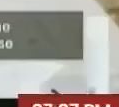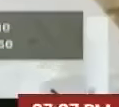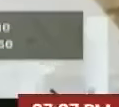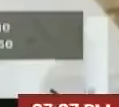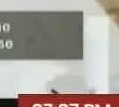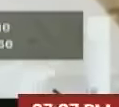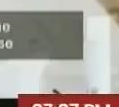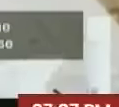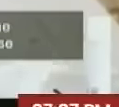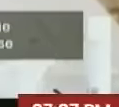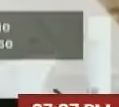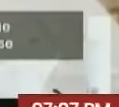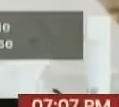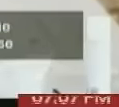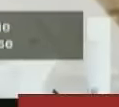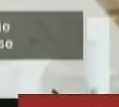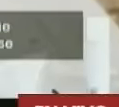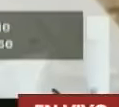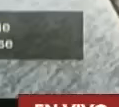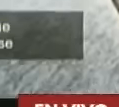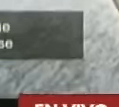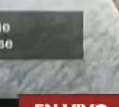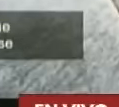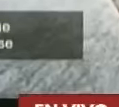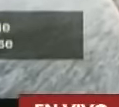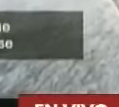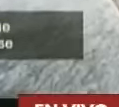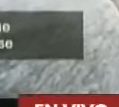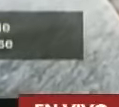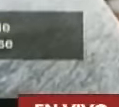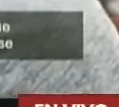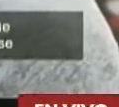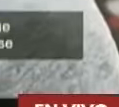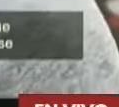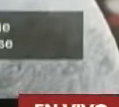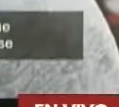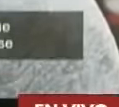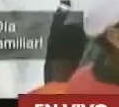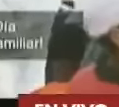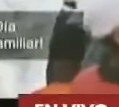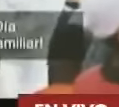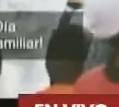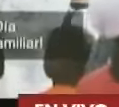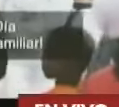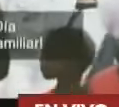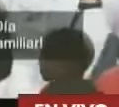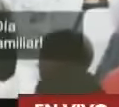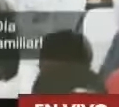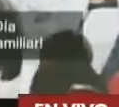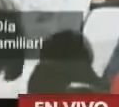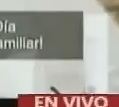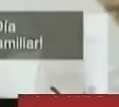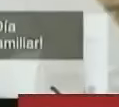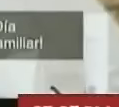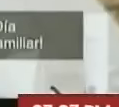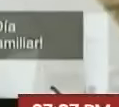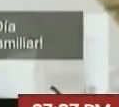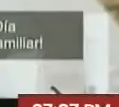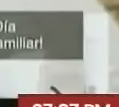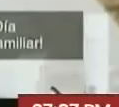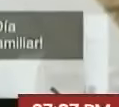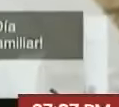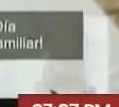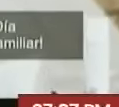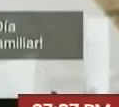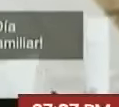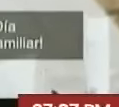para que la familia pueda de verdad encontrarse, celebrarse, conmemorarse, y así lo voy a hacer.